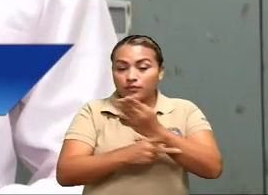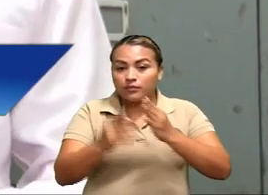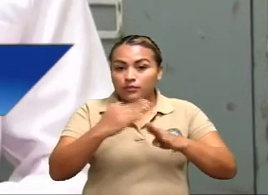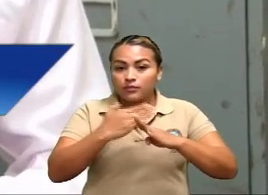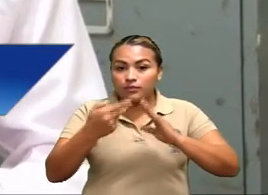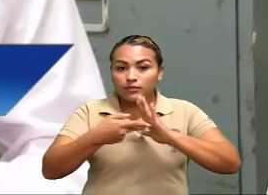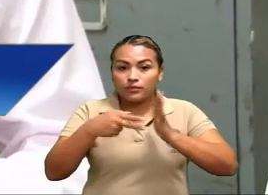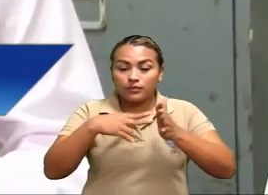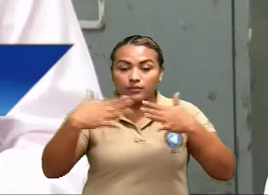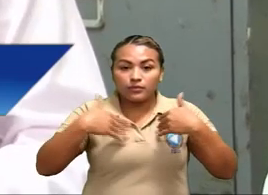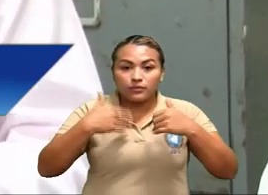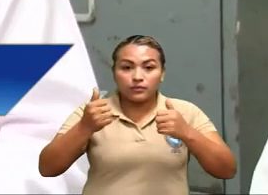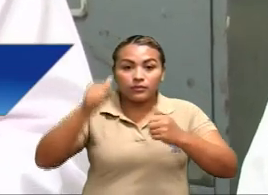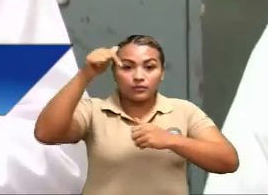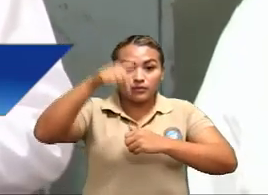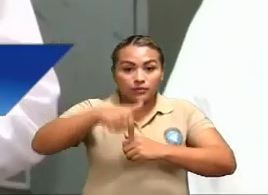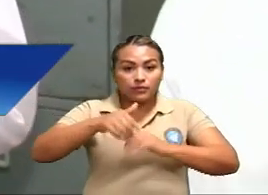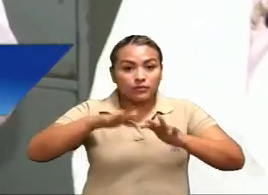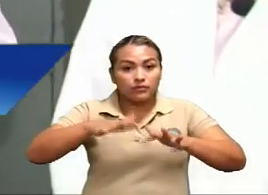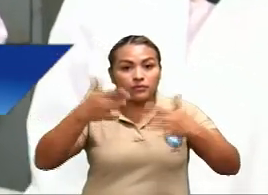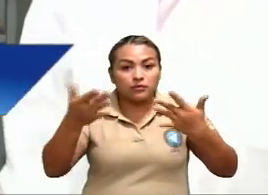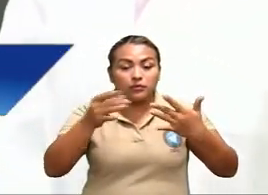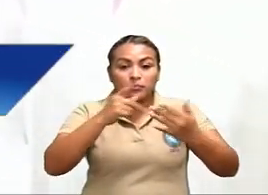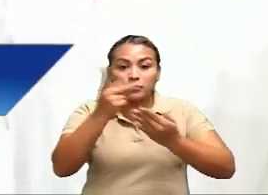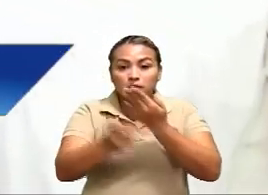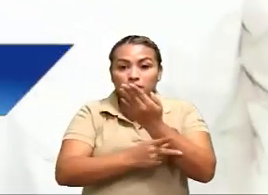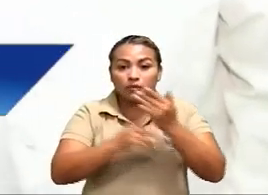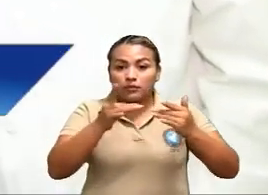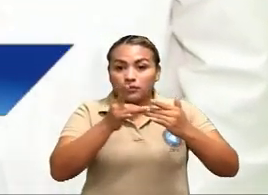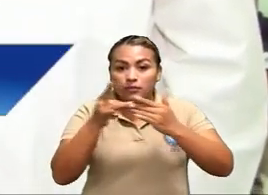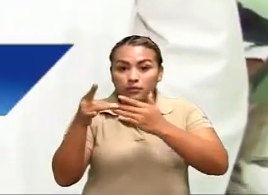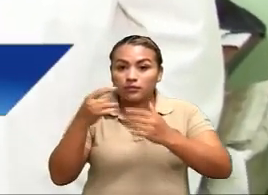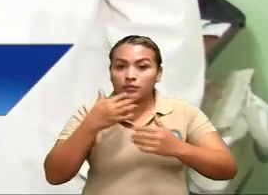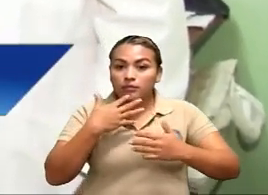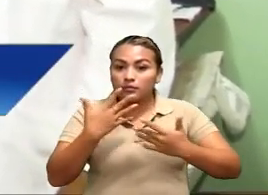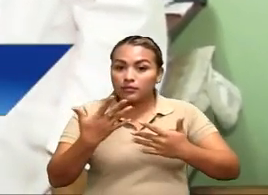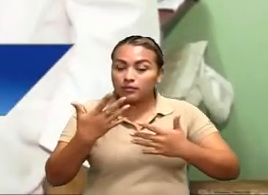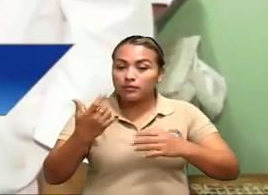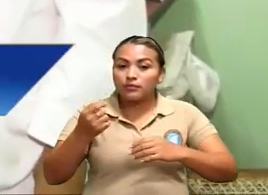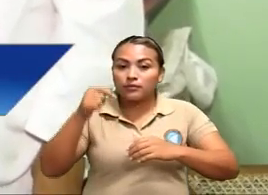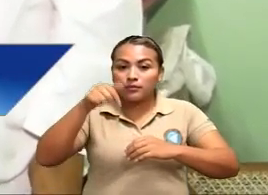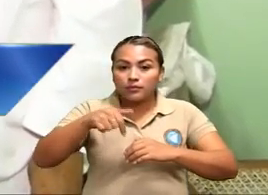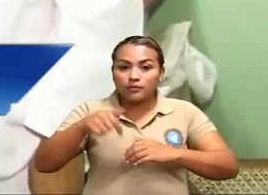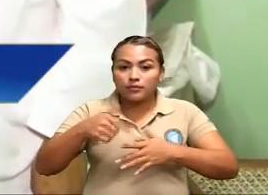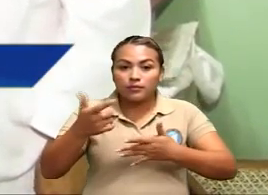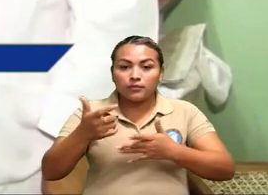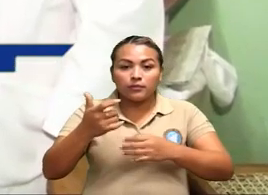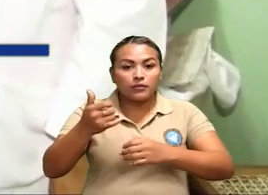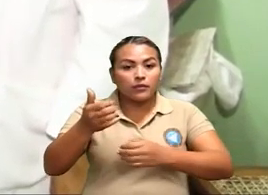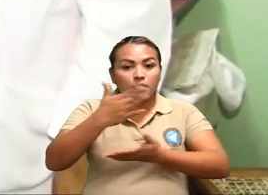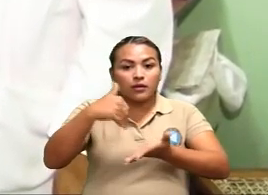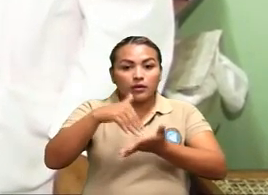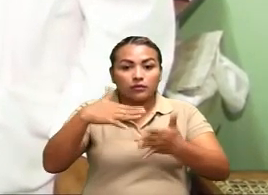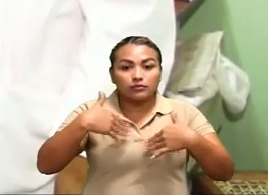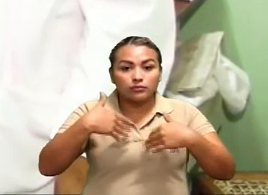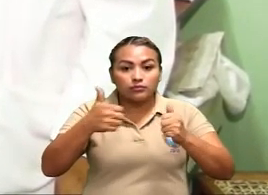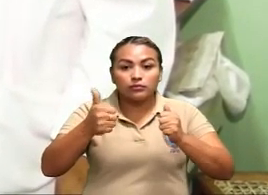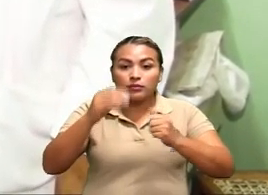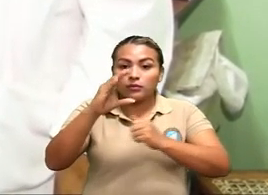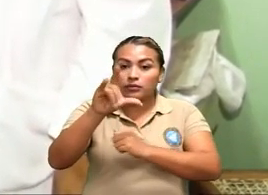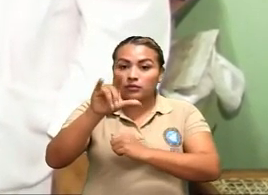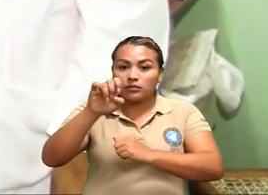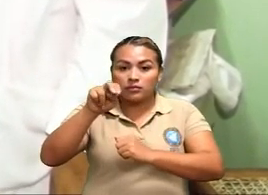Salud. Hoy estamos con un programa especial porque estamos in situ desde la clínica nutricionista del Centro de